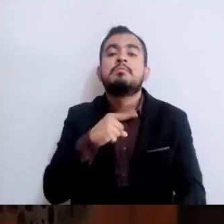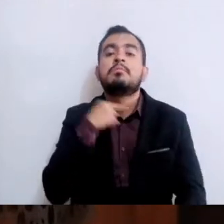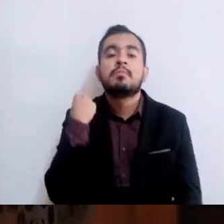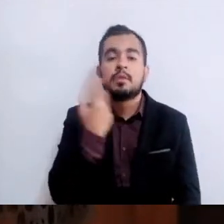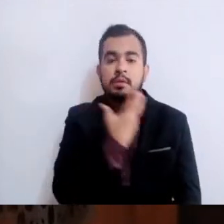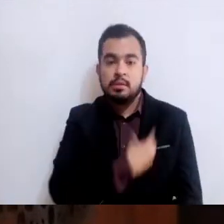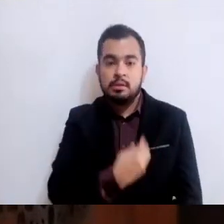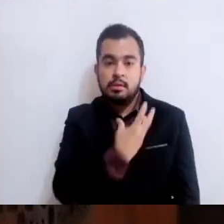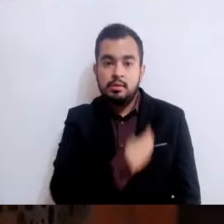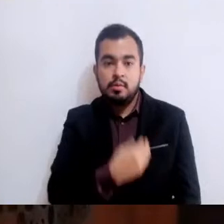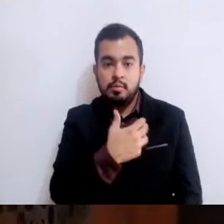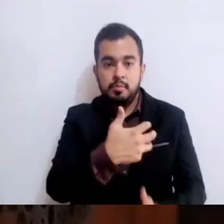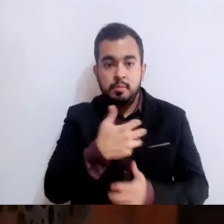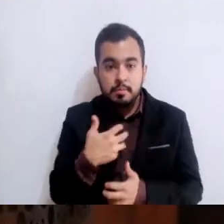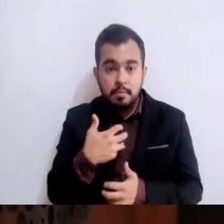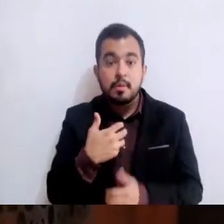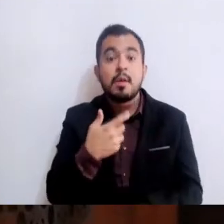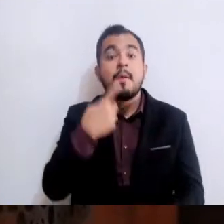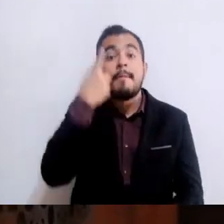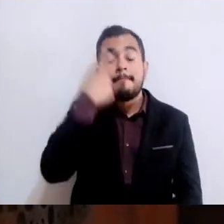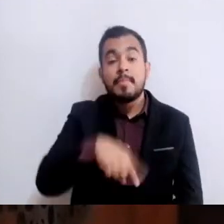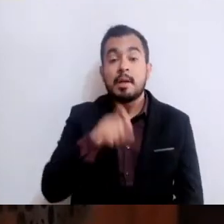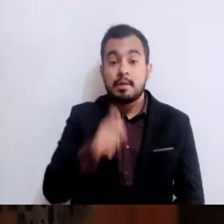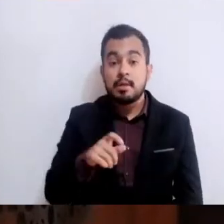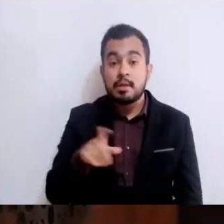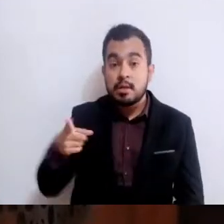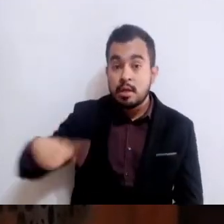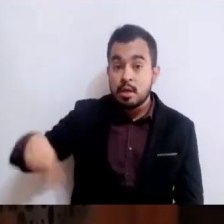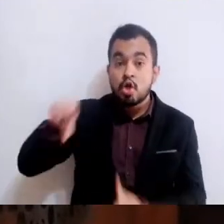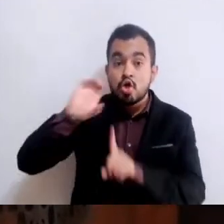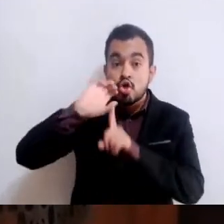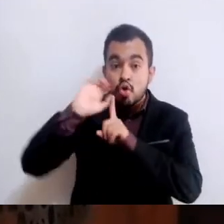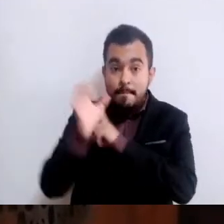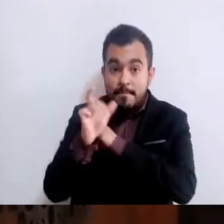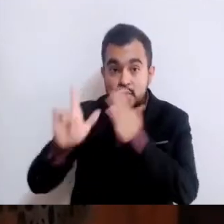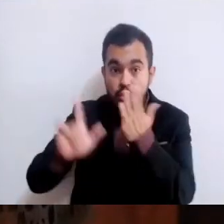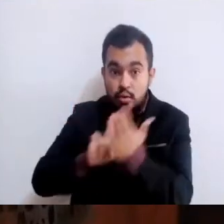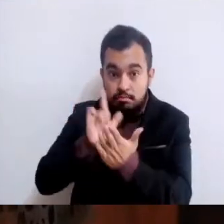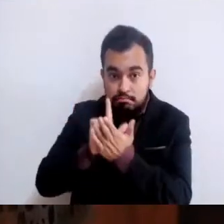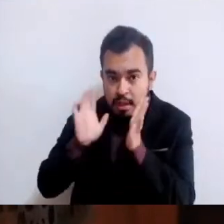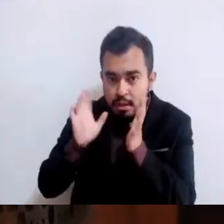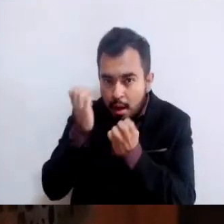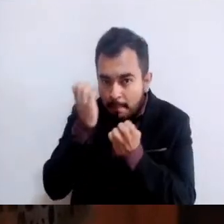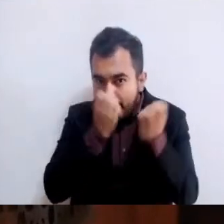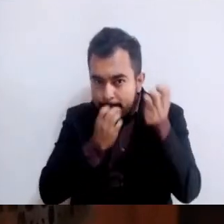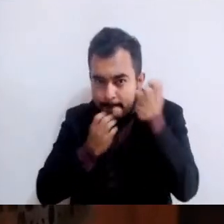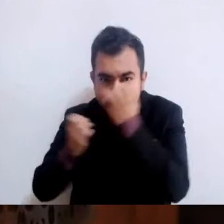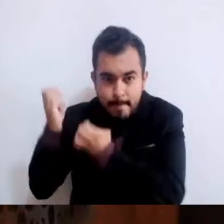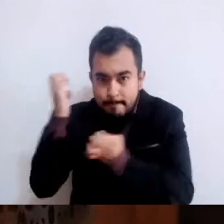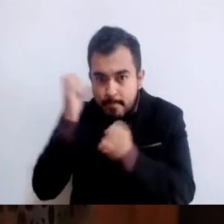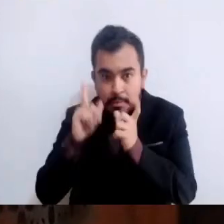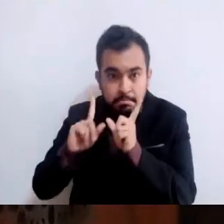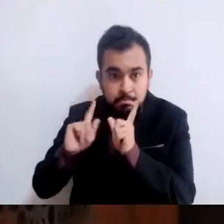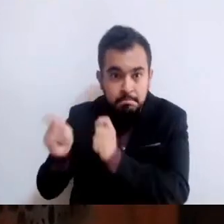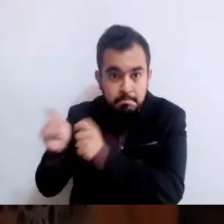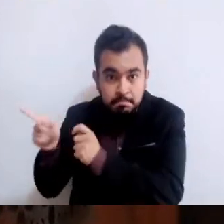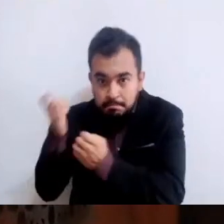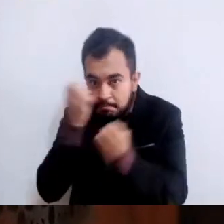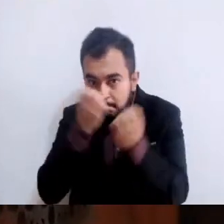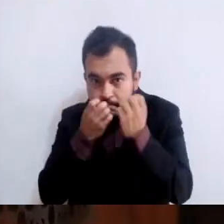una vez que sea analizado en las comisiones legislativas a las que sea turnado, sea aprobado en sus